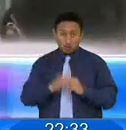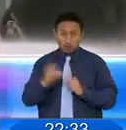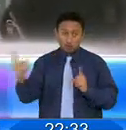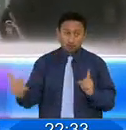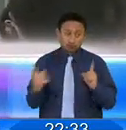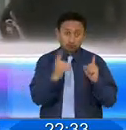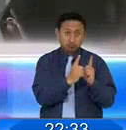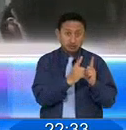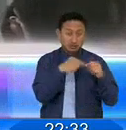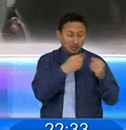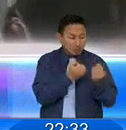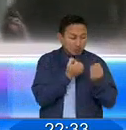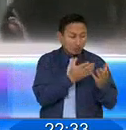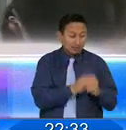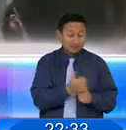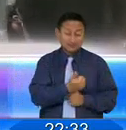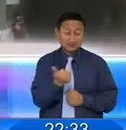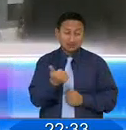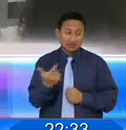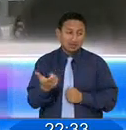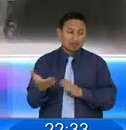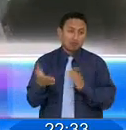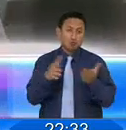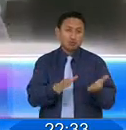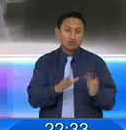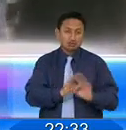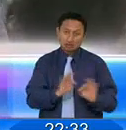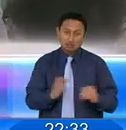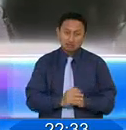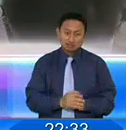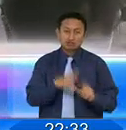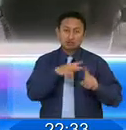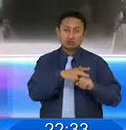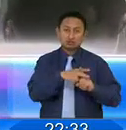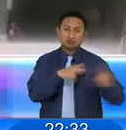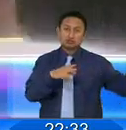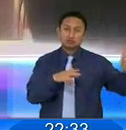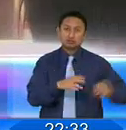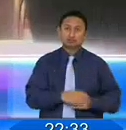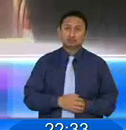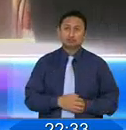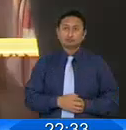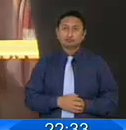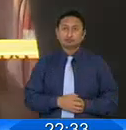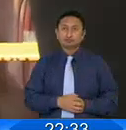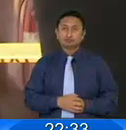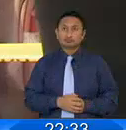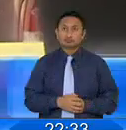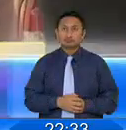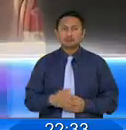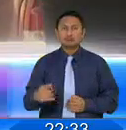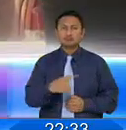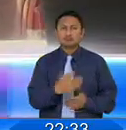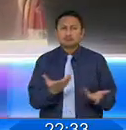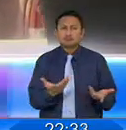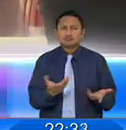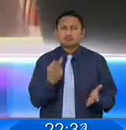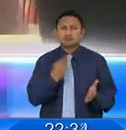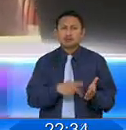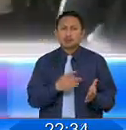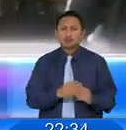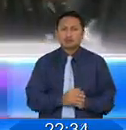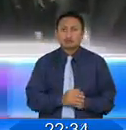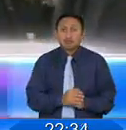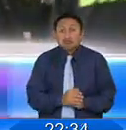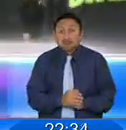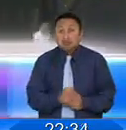ha informado que se encuentra sin signos vitales, se ha dado a la fuga. Sin mayores indicios sobre el crimen, la única certeza